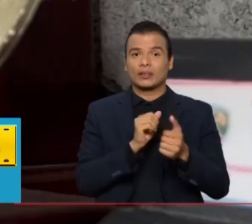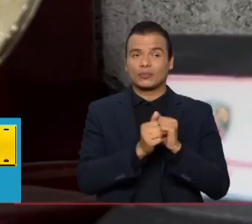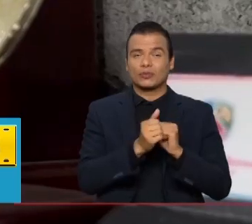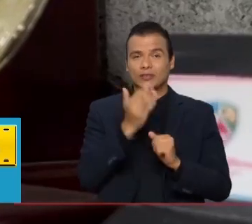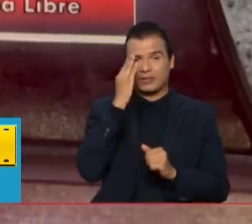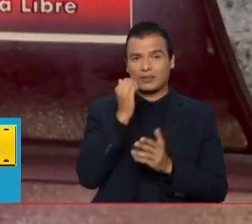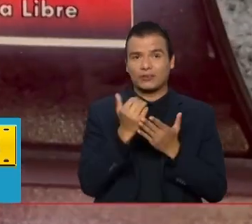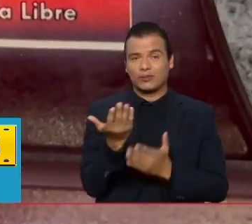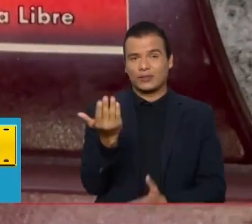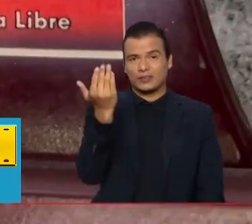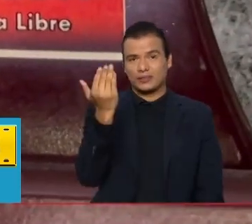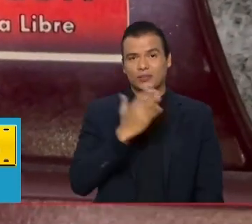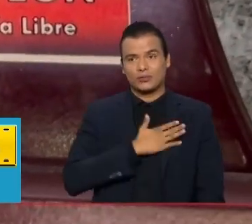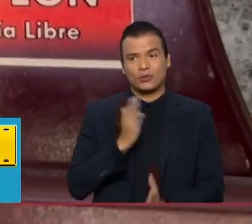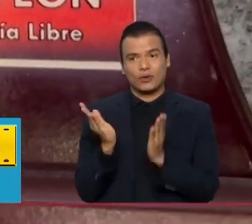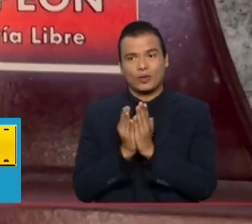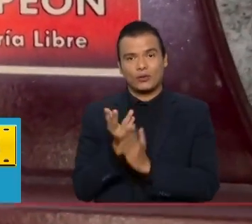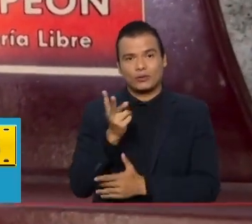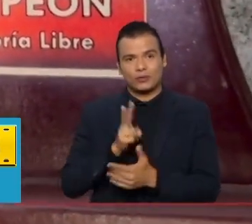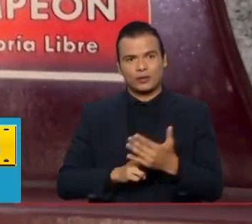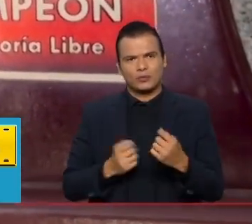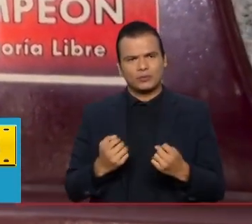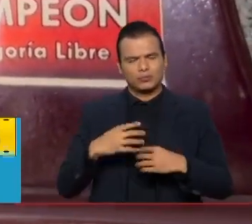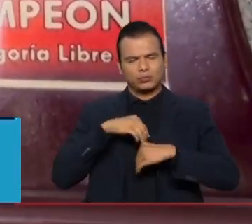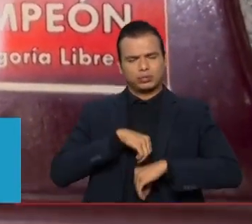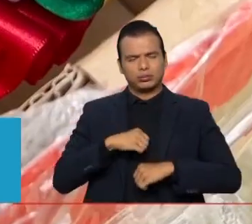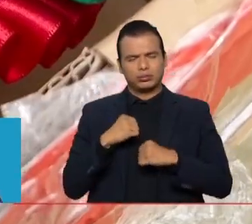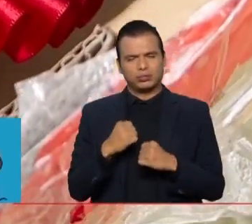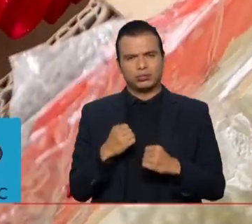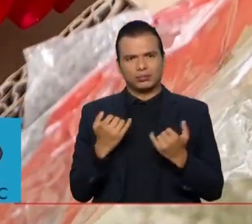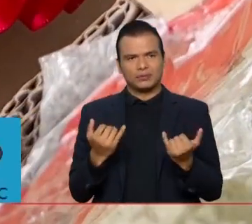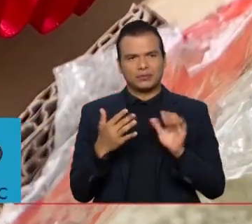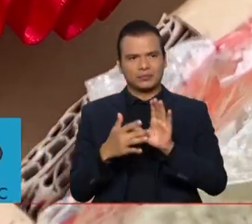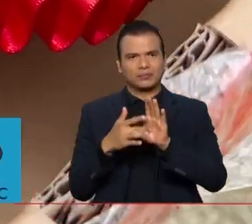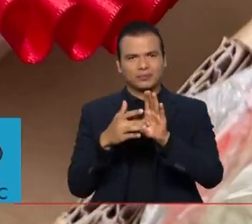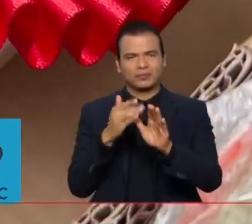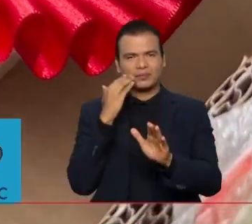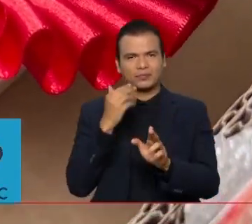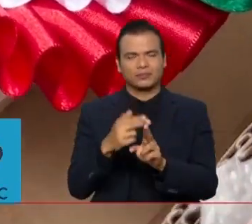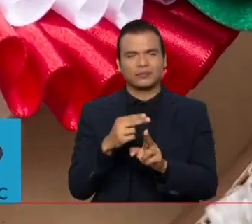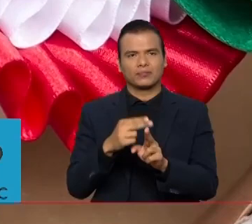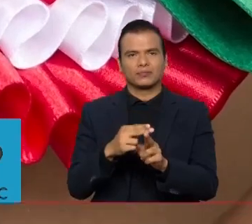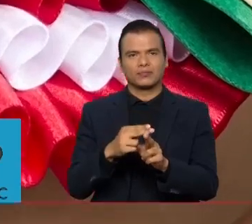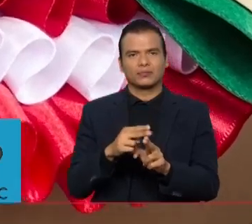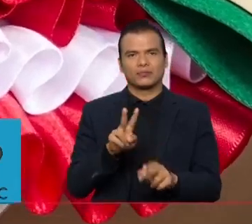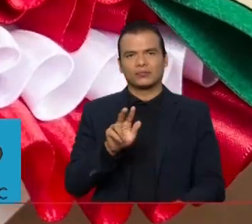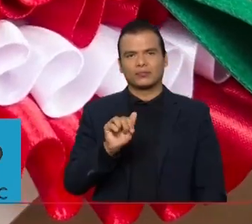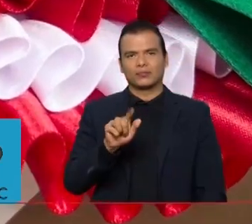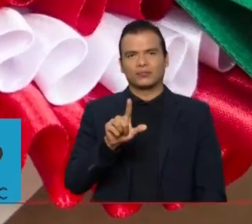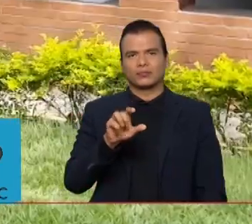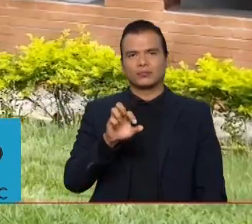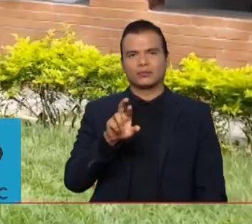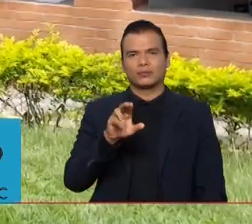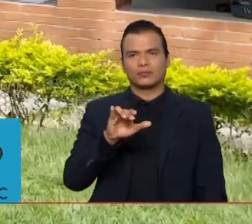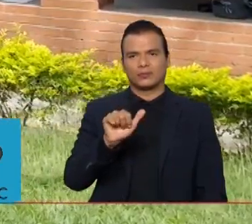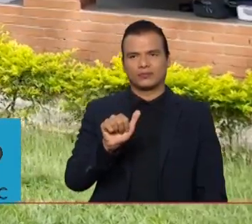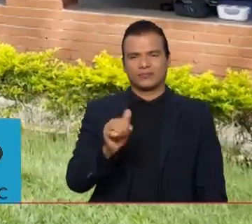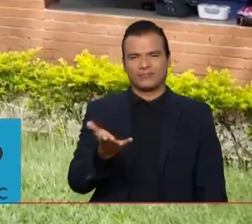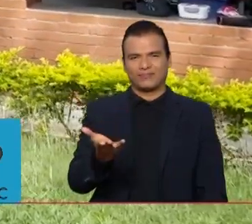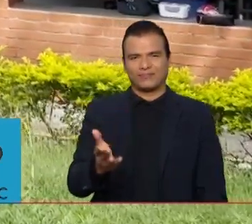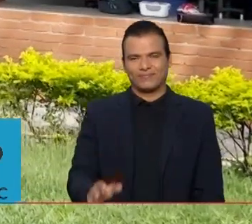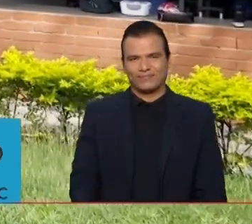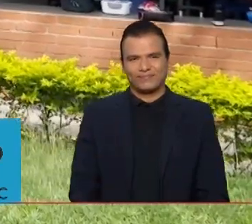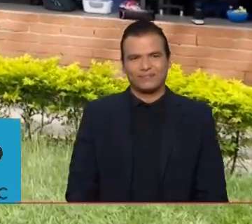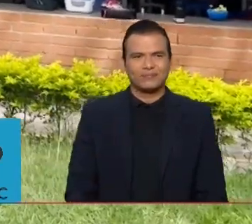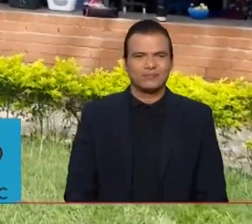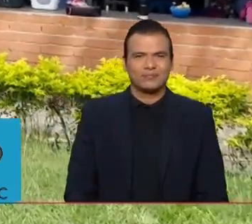deporte cuando de la mano va la educación. Más ampliación sobre el particular con nuestra compañera Valeria Castaño. Vale, hola, buen